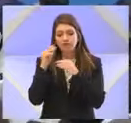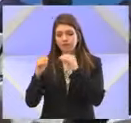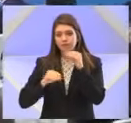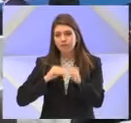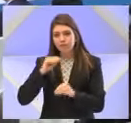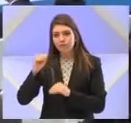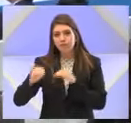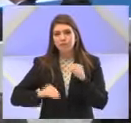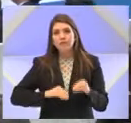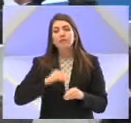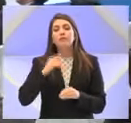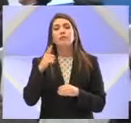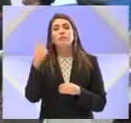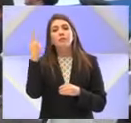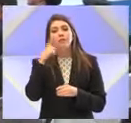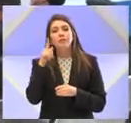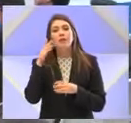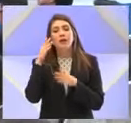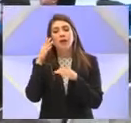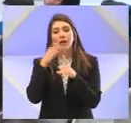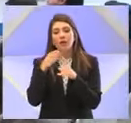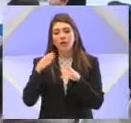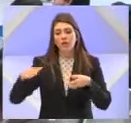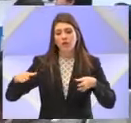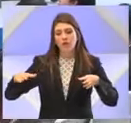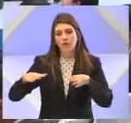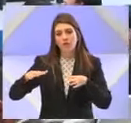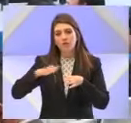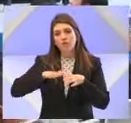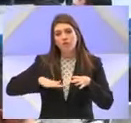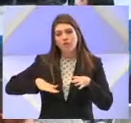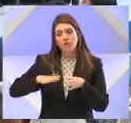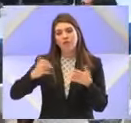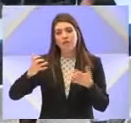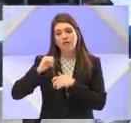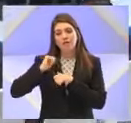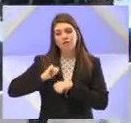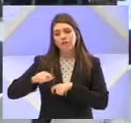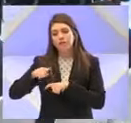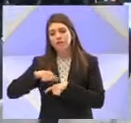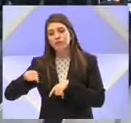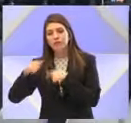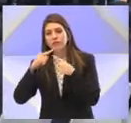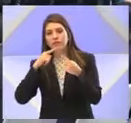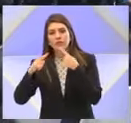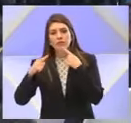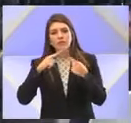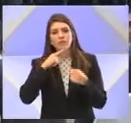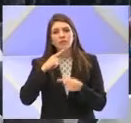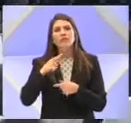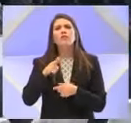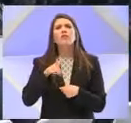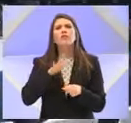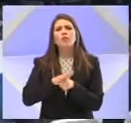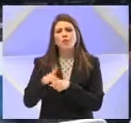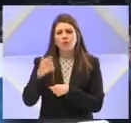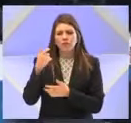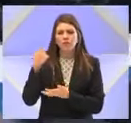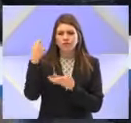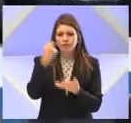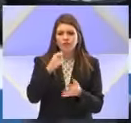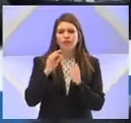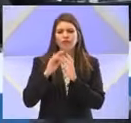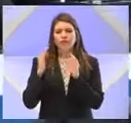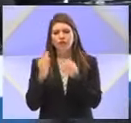y administrada por una comunidad por un colectivo que decide qué inversión que infraestructura que